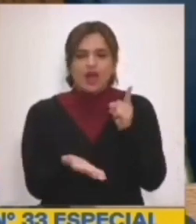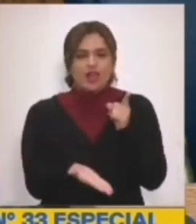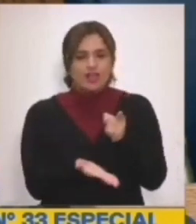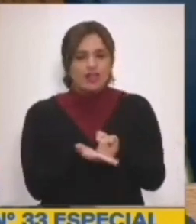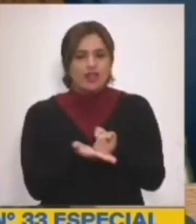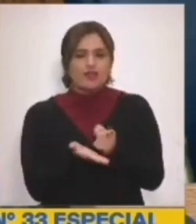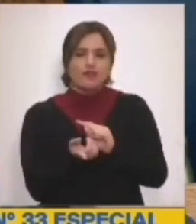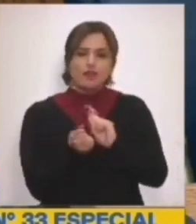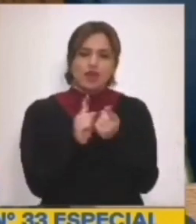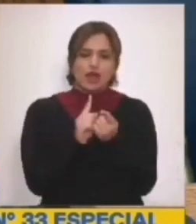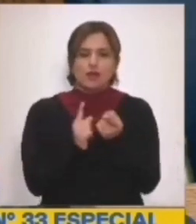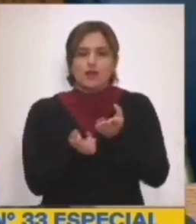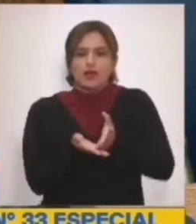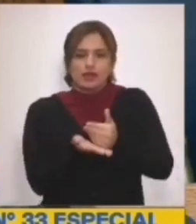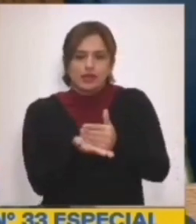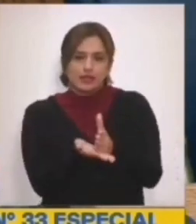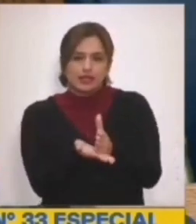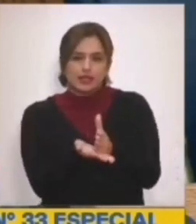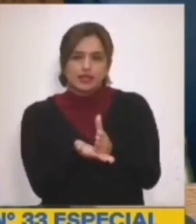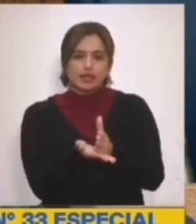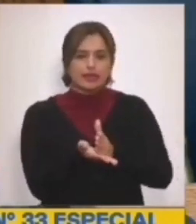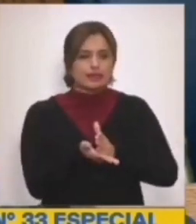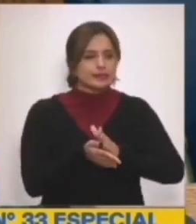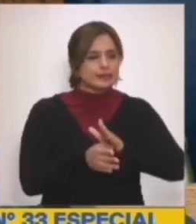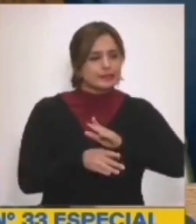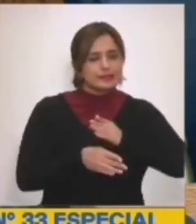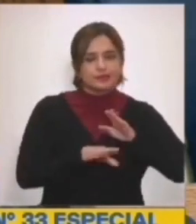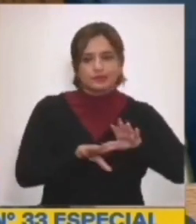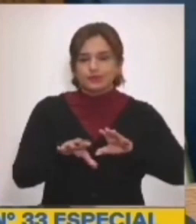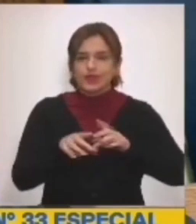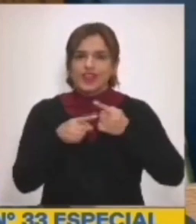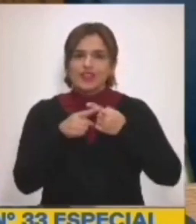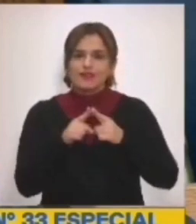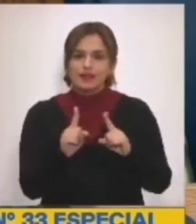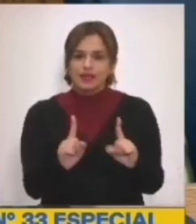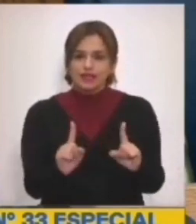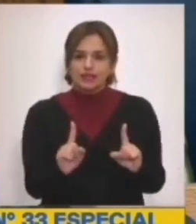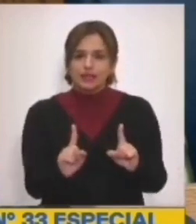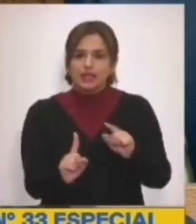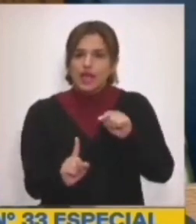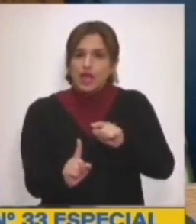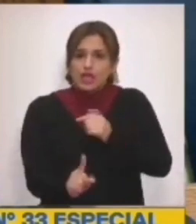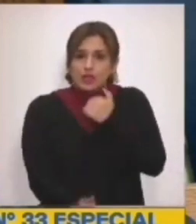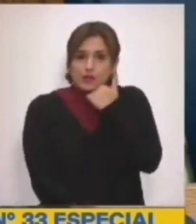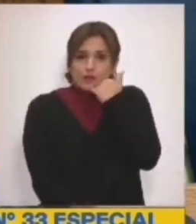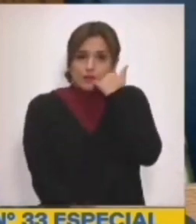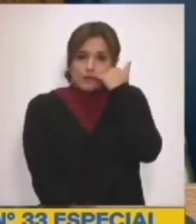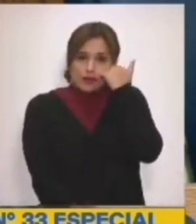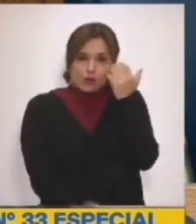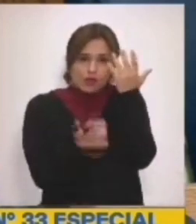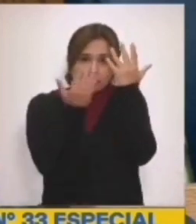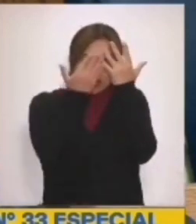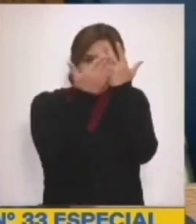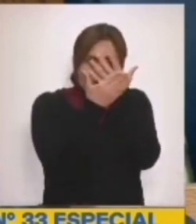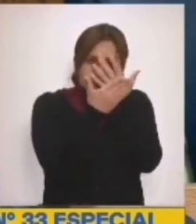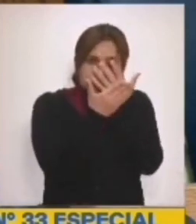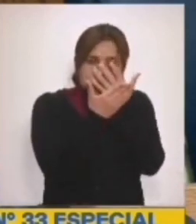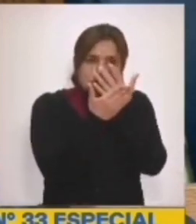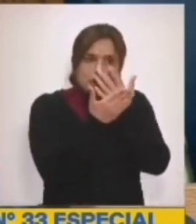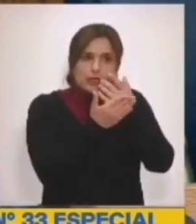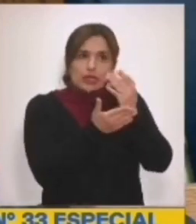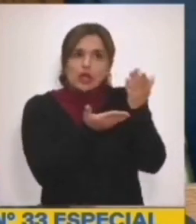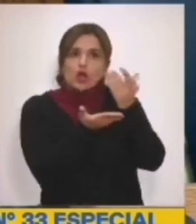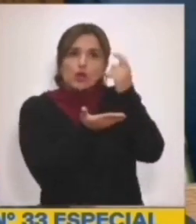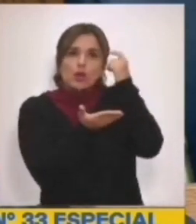de estrategia tiene que ver tácticas distintas y aquí no tenemos que sonrojarnos ni confundir nuestra ideología